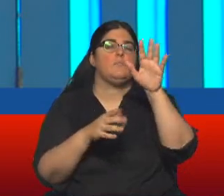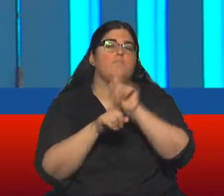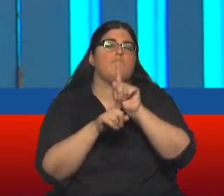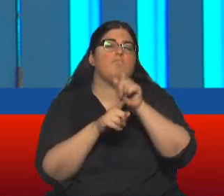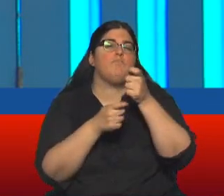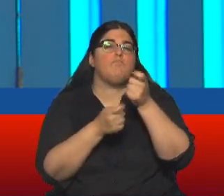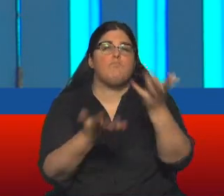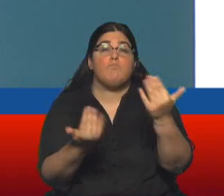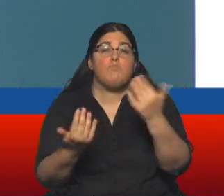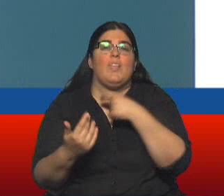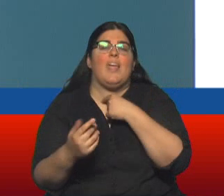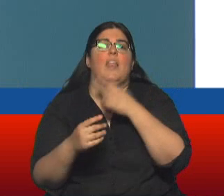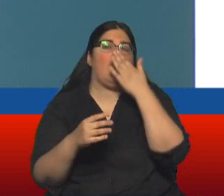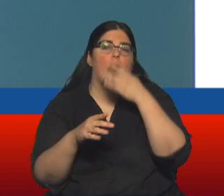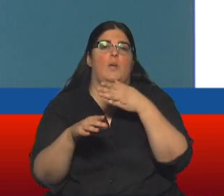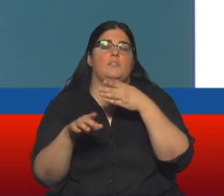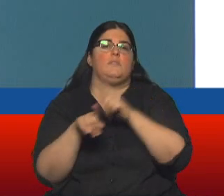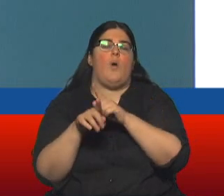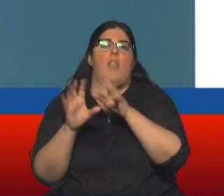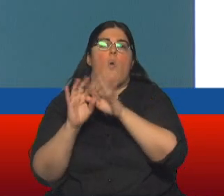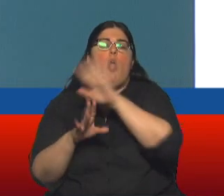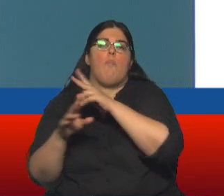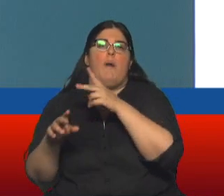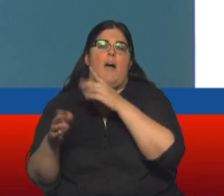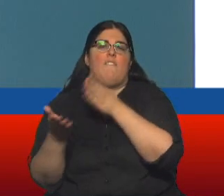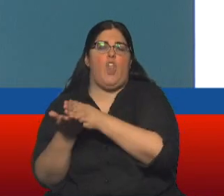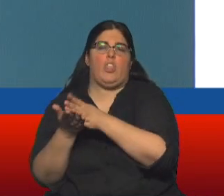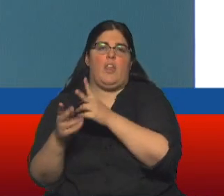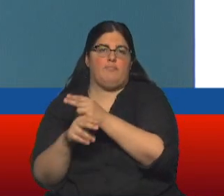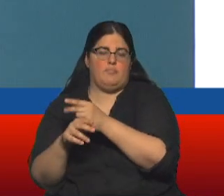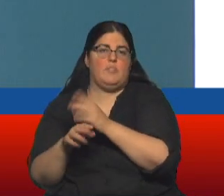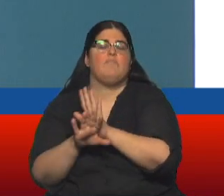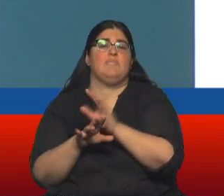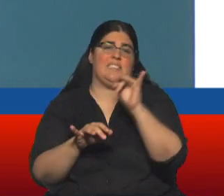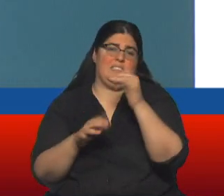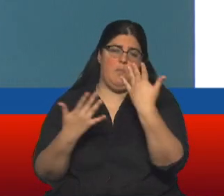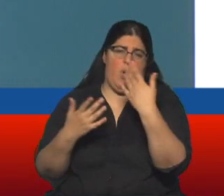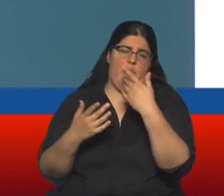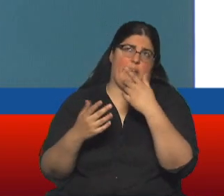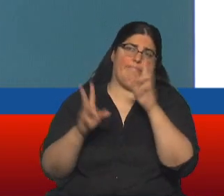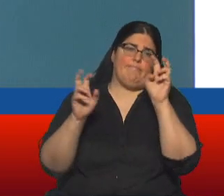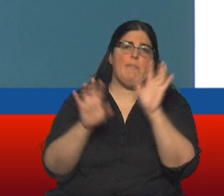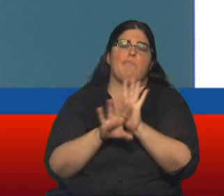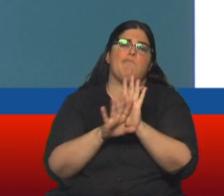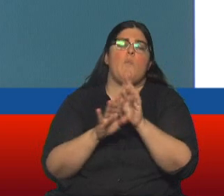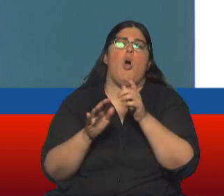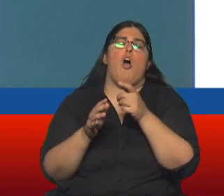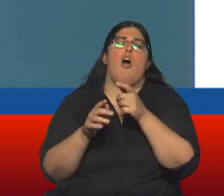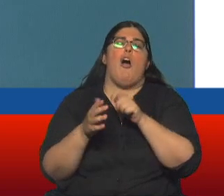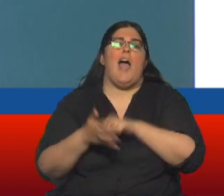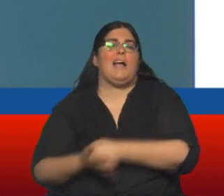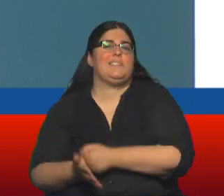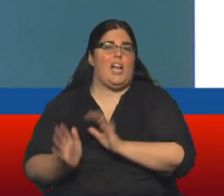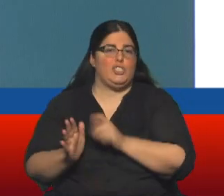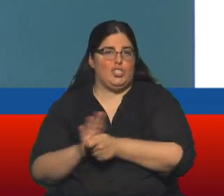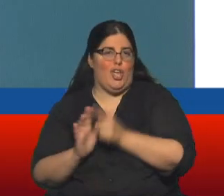las fronteras de la Unión Europea? Bien, podemos hablar de una suerte de extorsión. Digamos que Lukashenko pretende tres cosas.